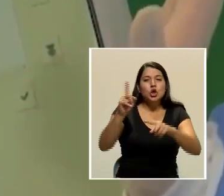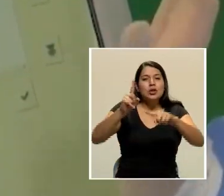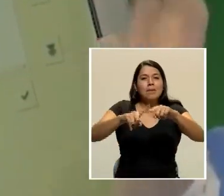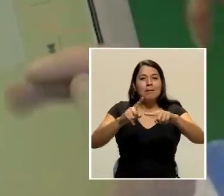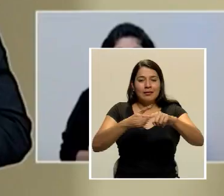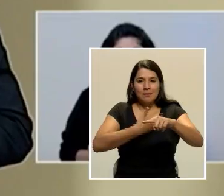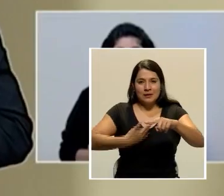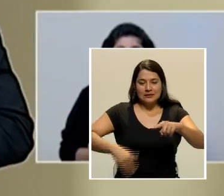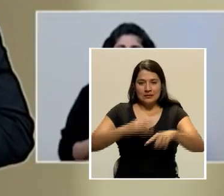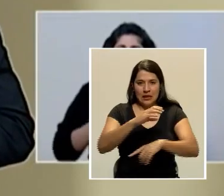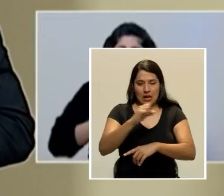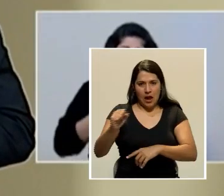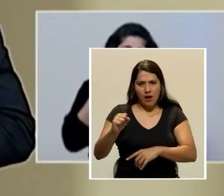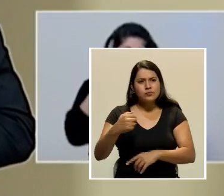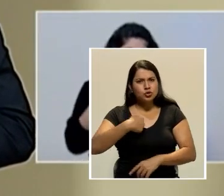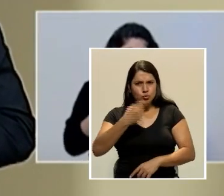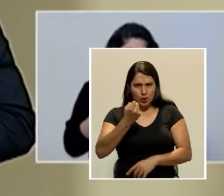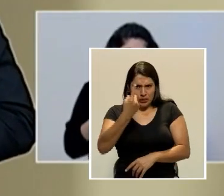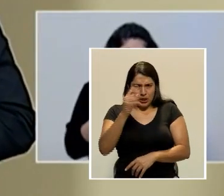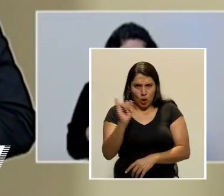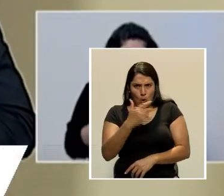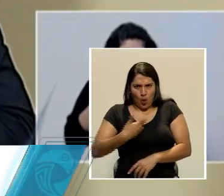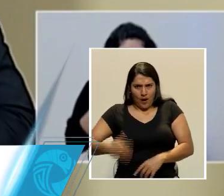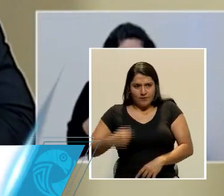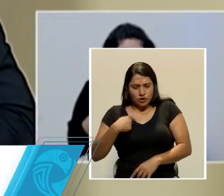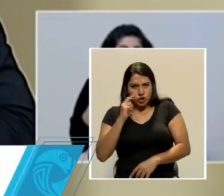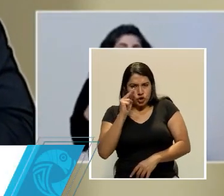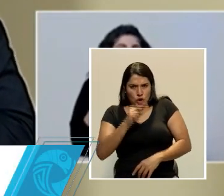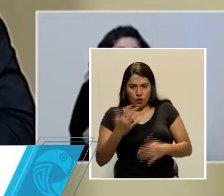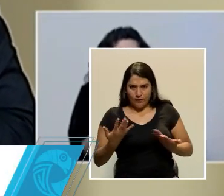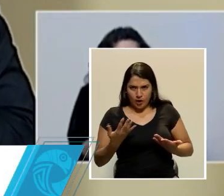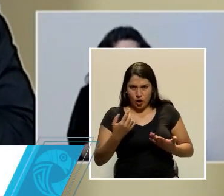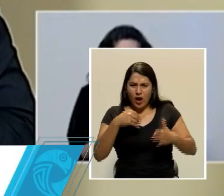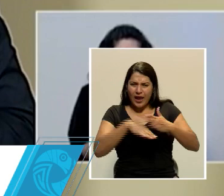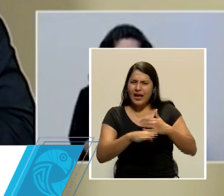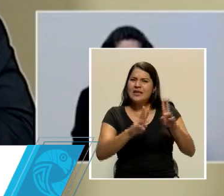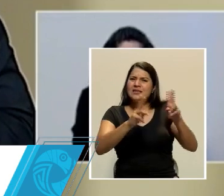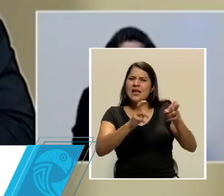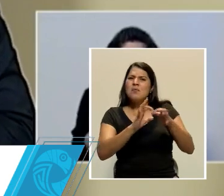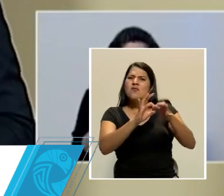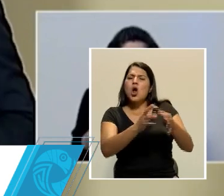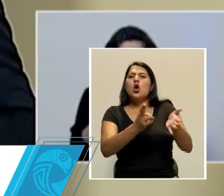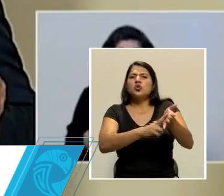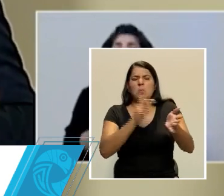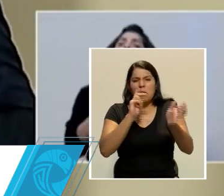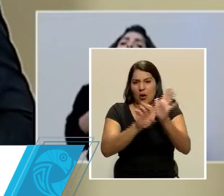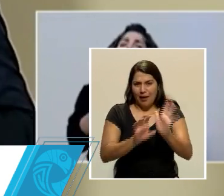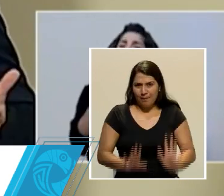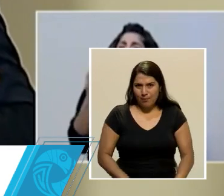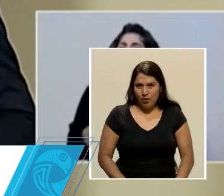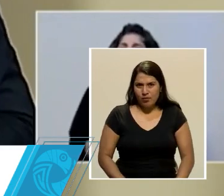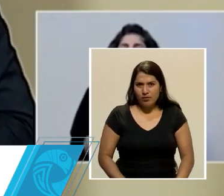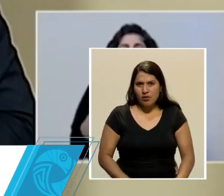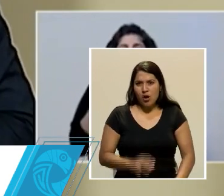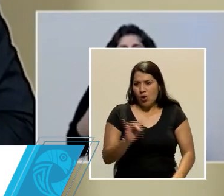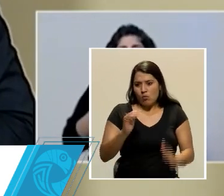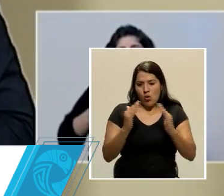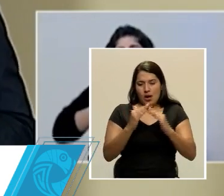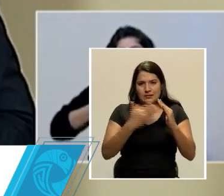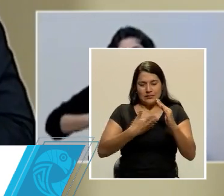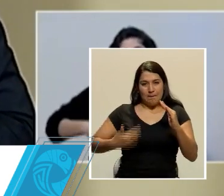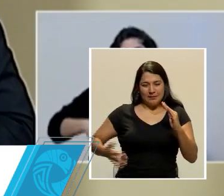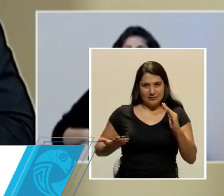llegarse hasta la última consecuencia. No obstante, Alvarado defendió la labor de Macaya y señala que en muchas ocasiones este tipo de